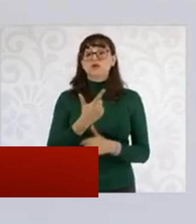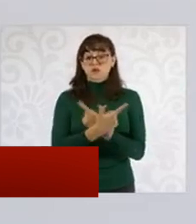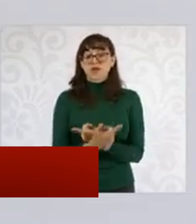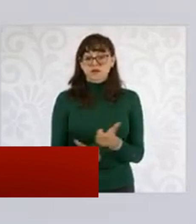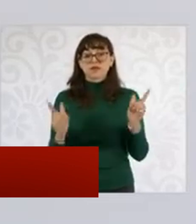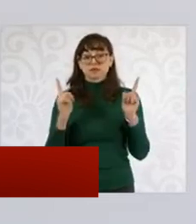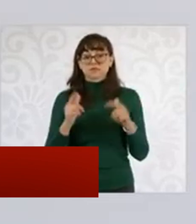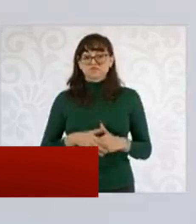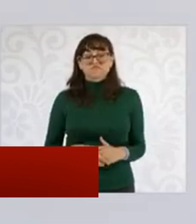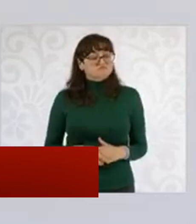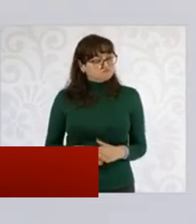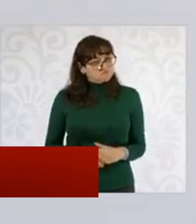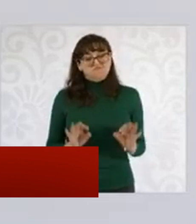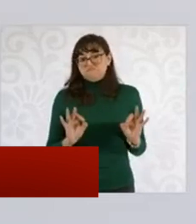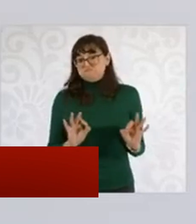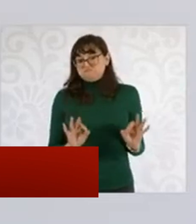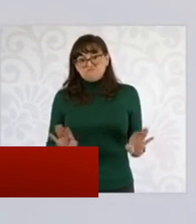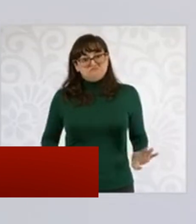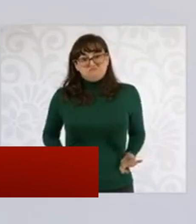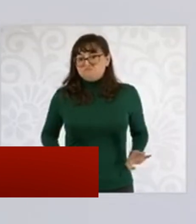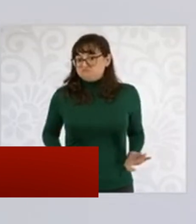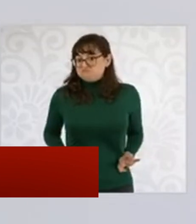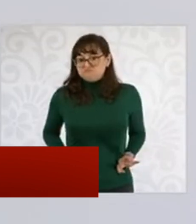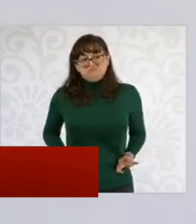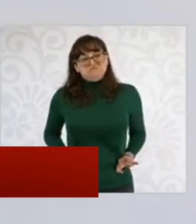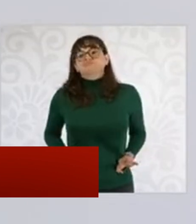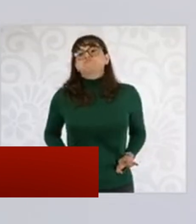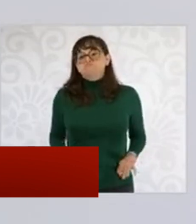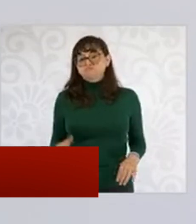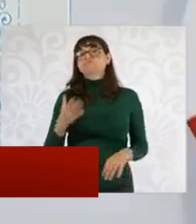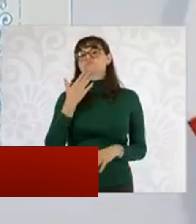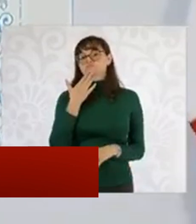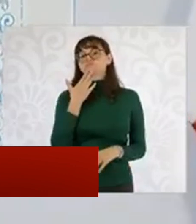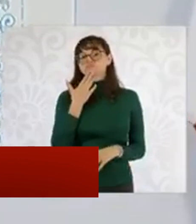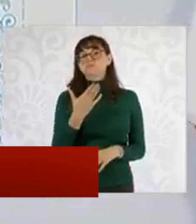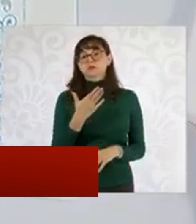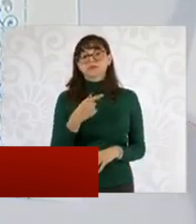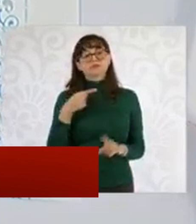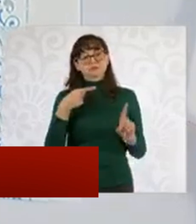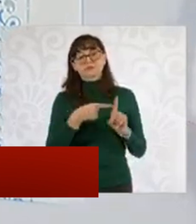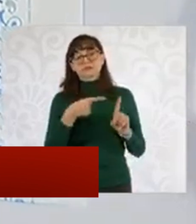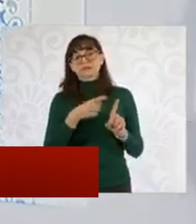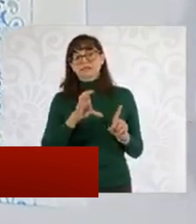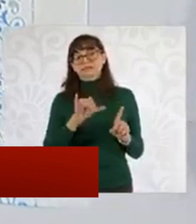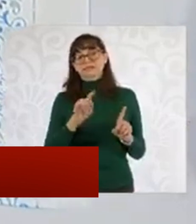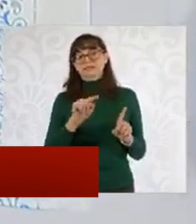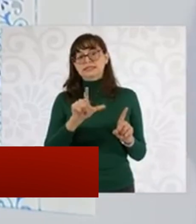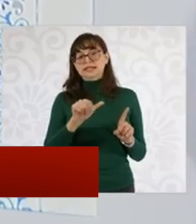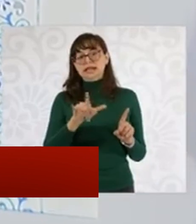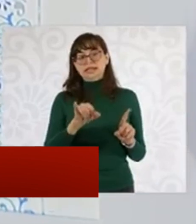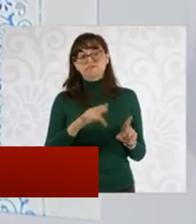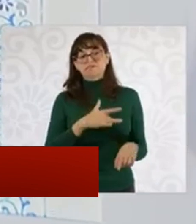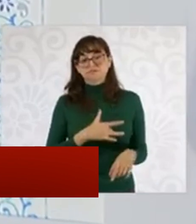Y la verdad fue una intervención muy buena y creo que con la sensibilidad que tiene Citlali, en